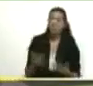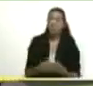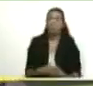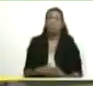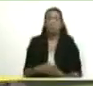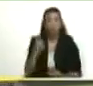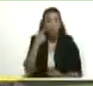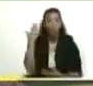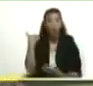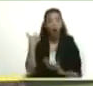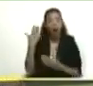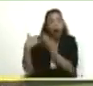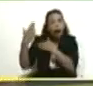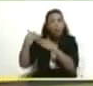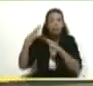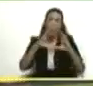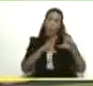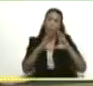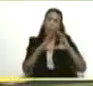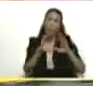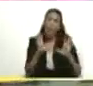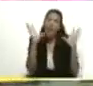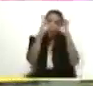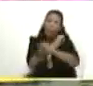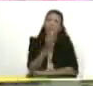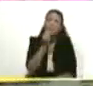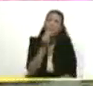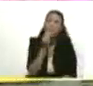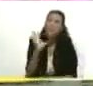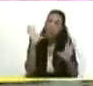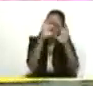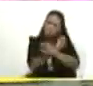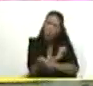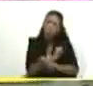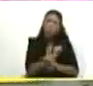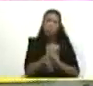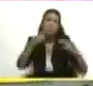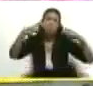Yo estuve conversando en una cena que hicimos, ¿ah?,